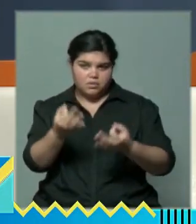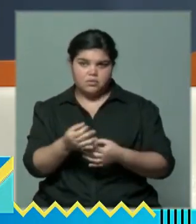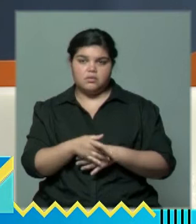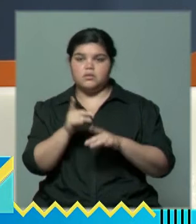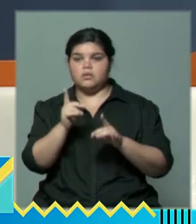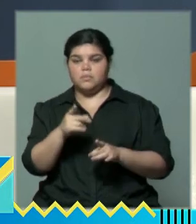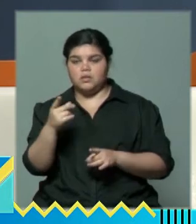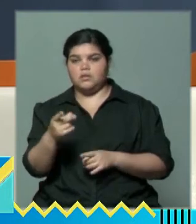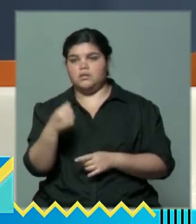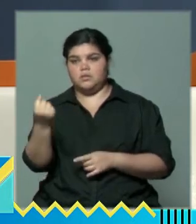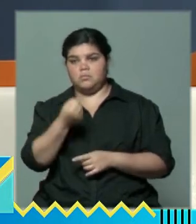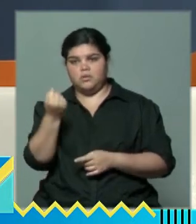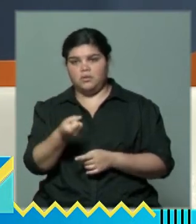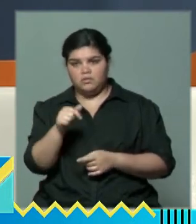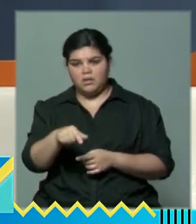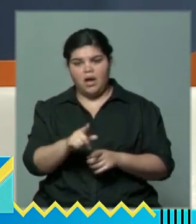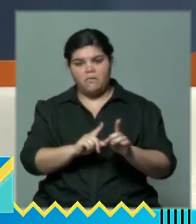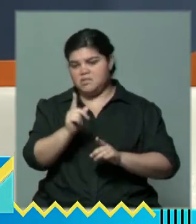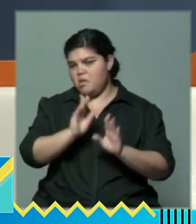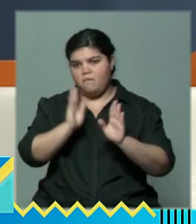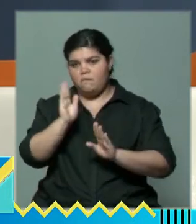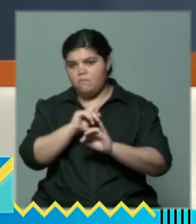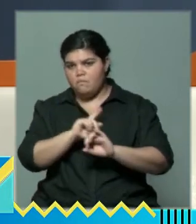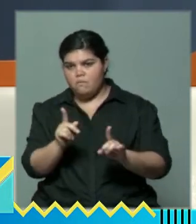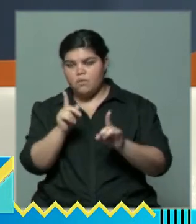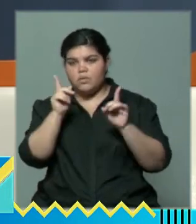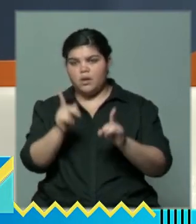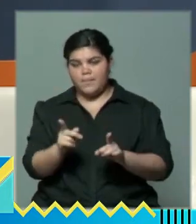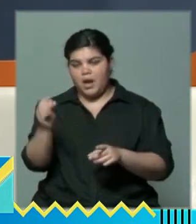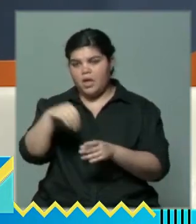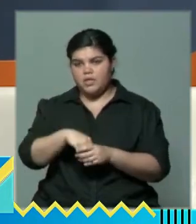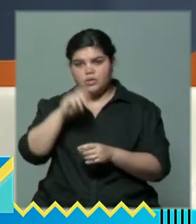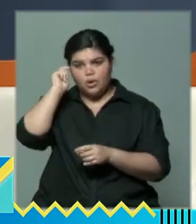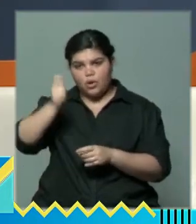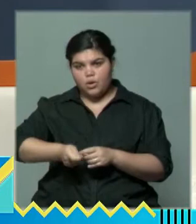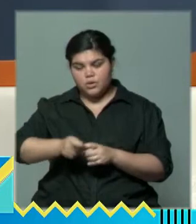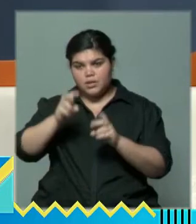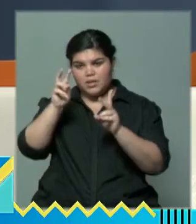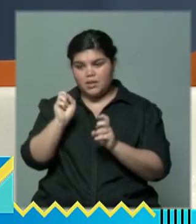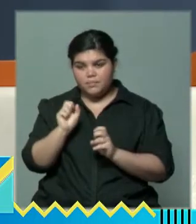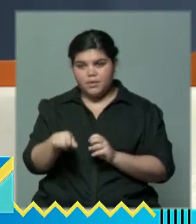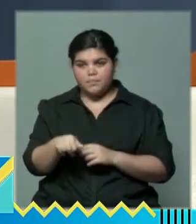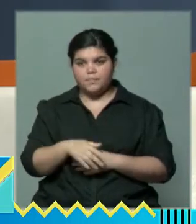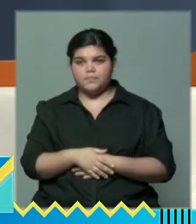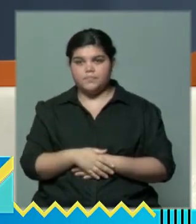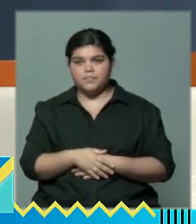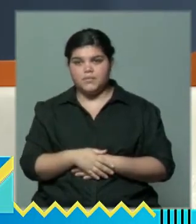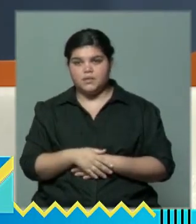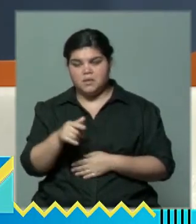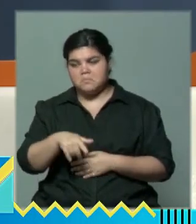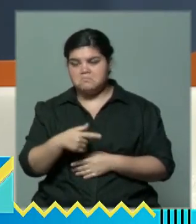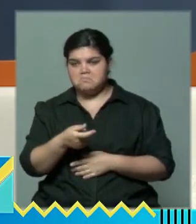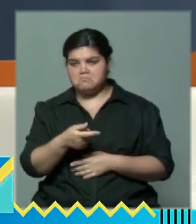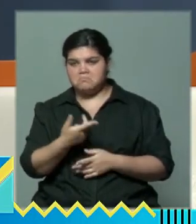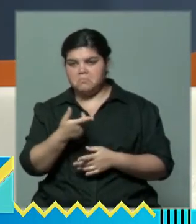bueno que se dé la disidencia. Yo planteo por ejemplo, el tema de la Corte. Yo he planteado que, si bien lo menos simpático del proyecto son